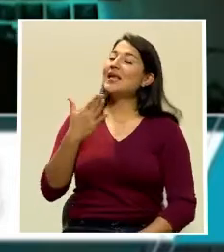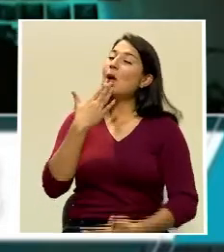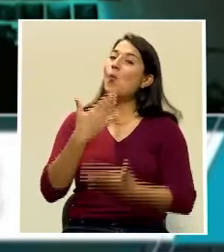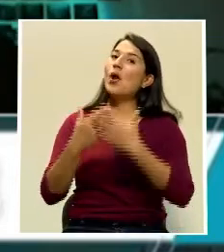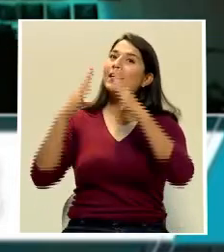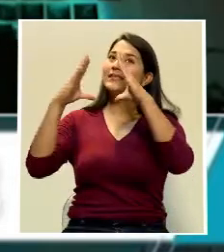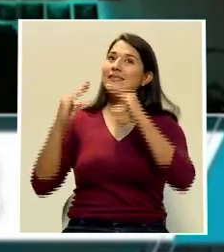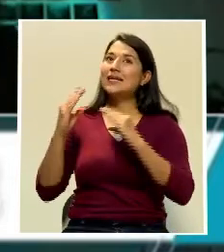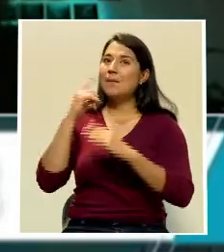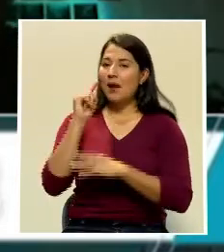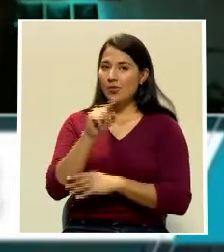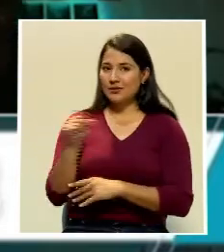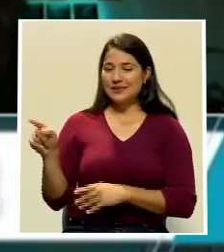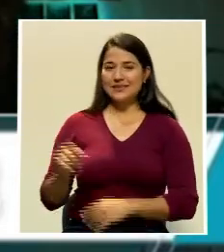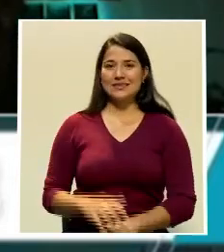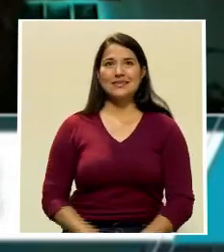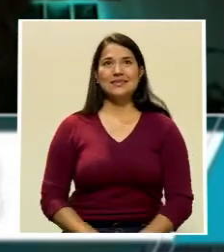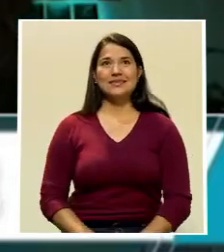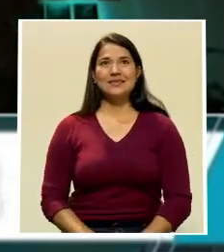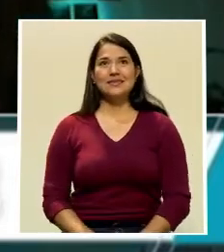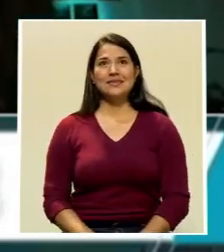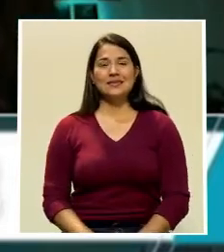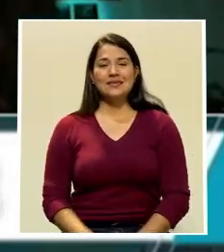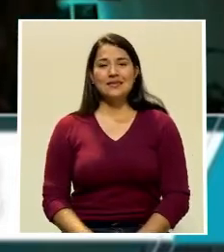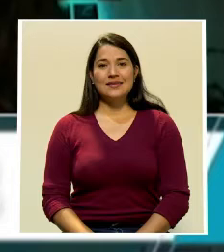tardes para ustedes. Así es.